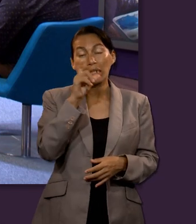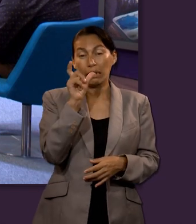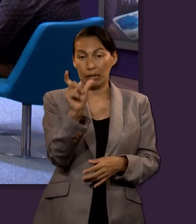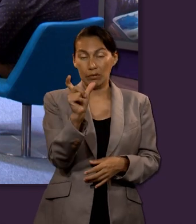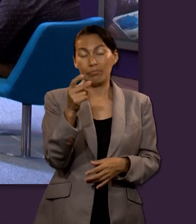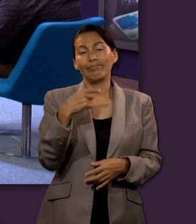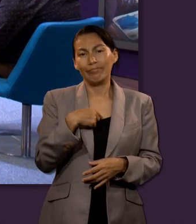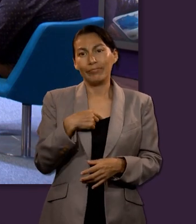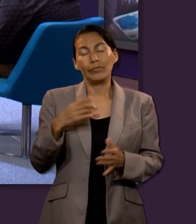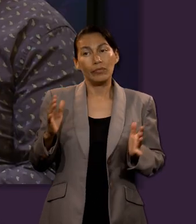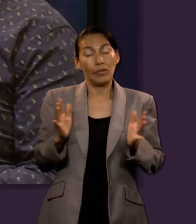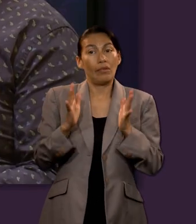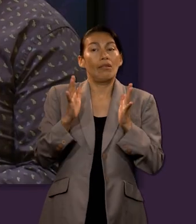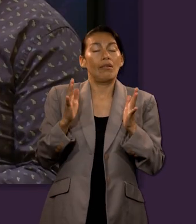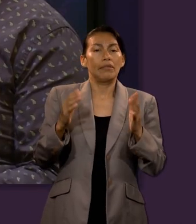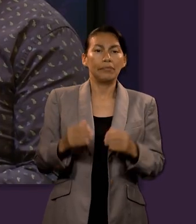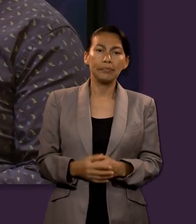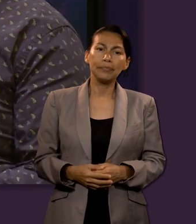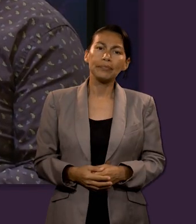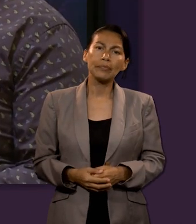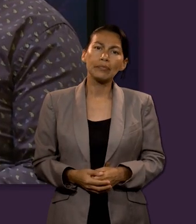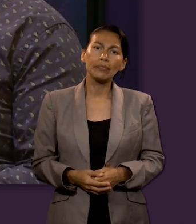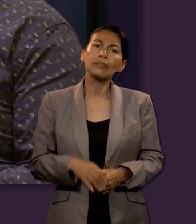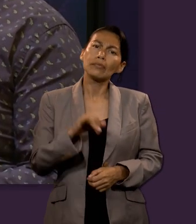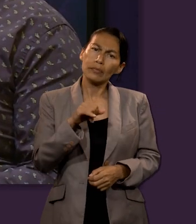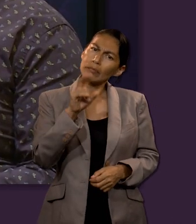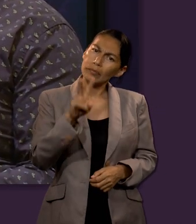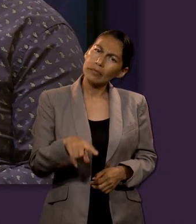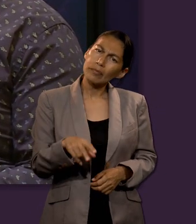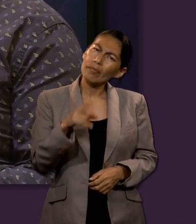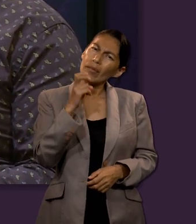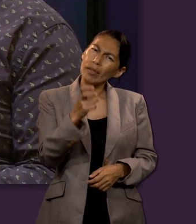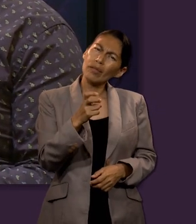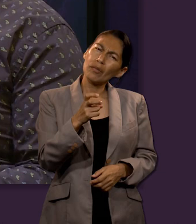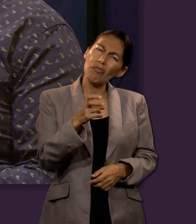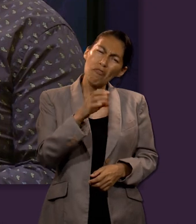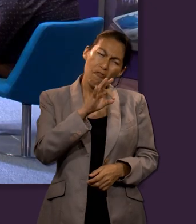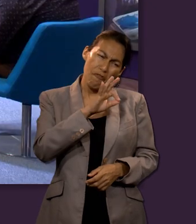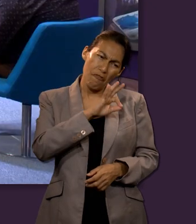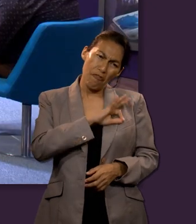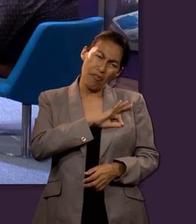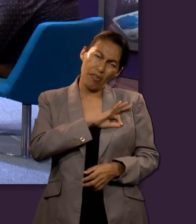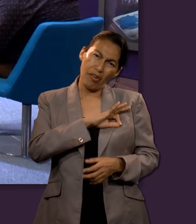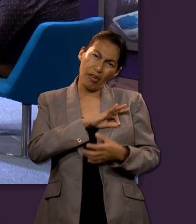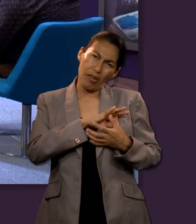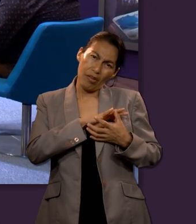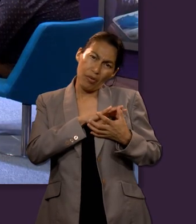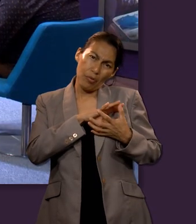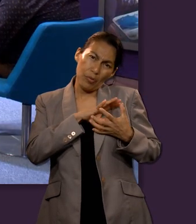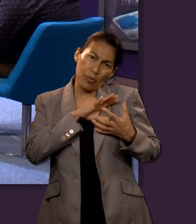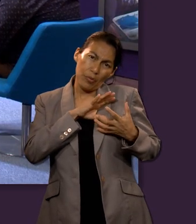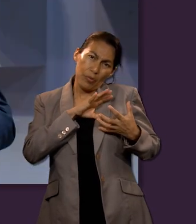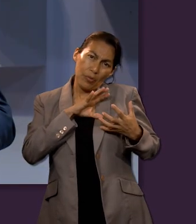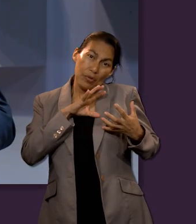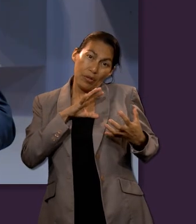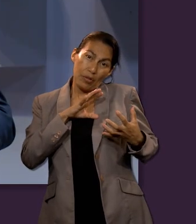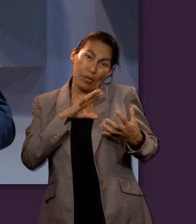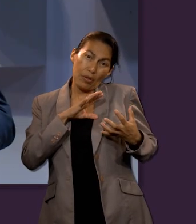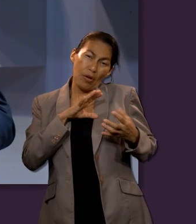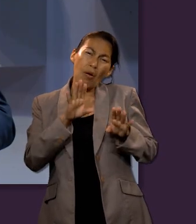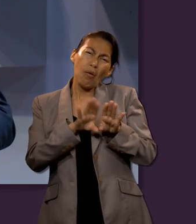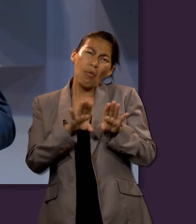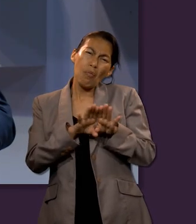me me impactó sí y esto te lleva a desarrollar fe fe y la